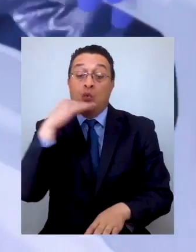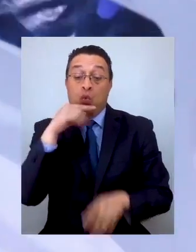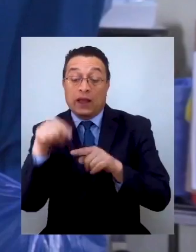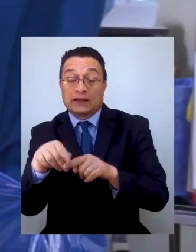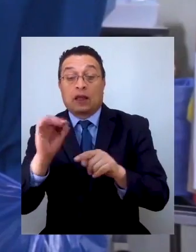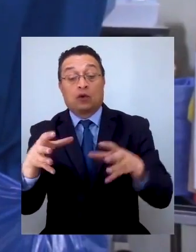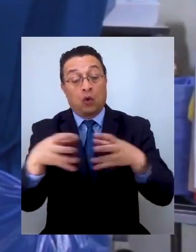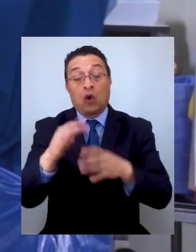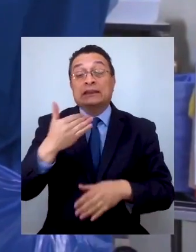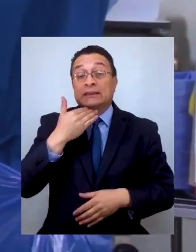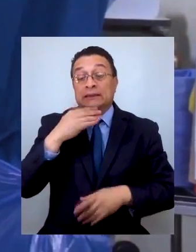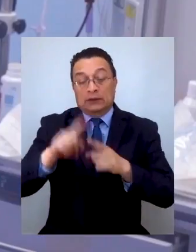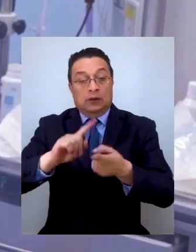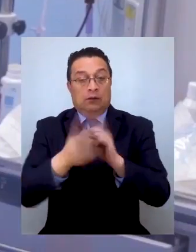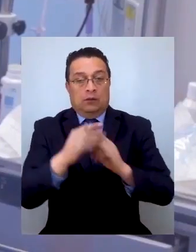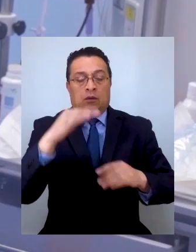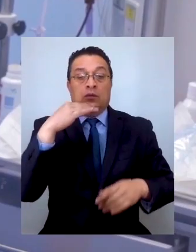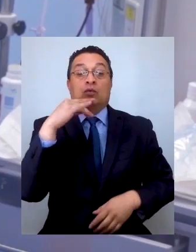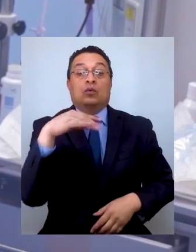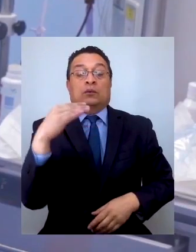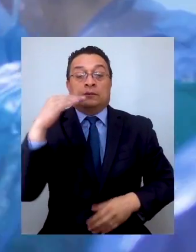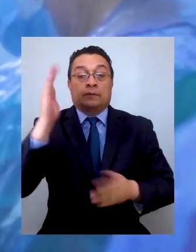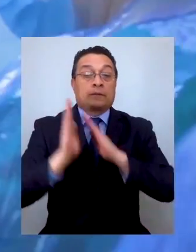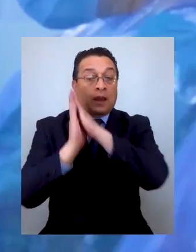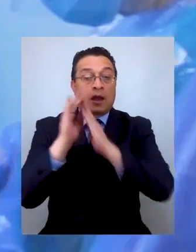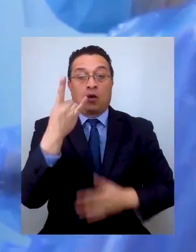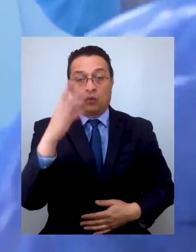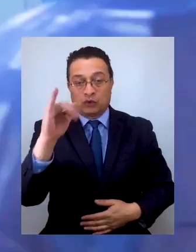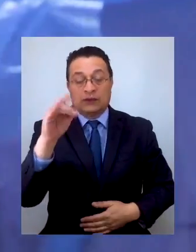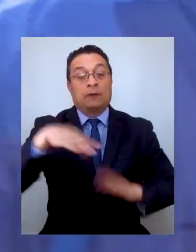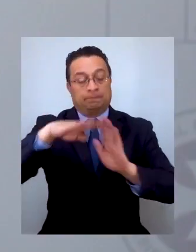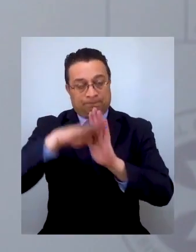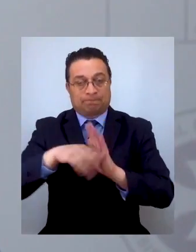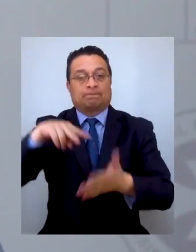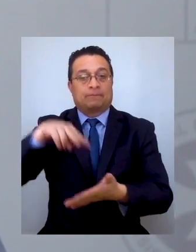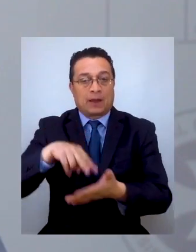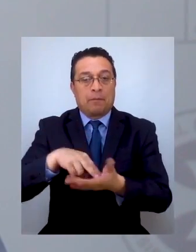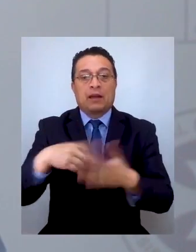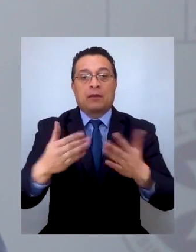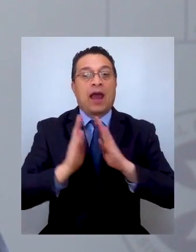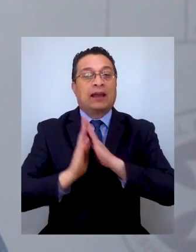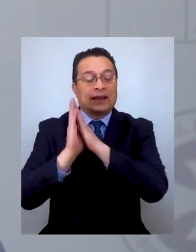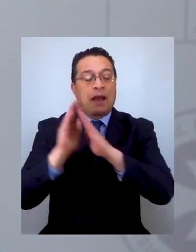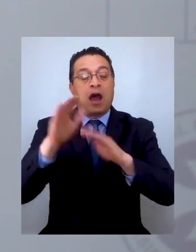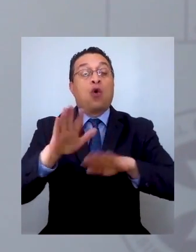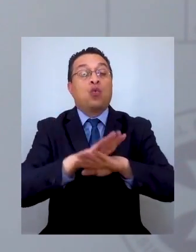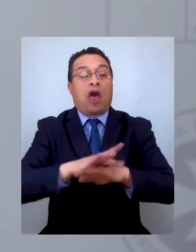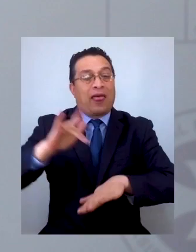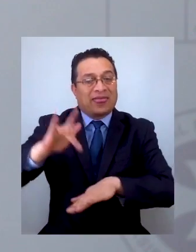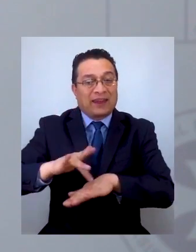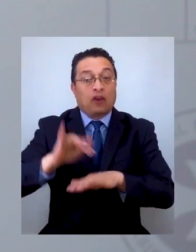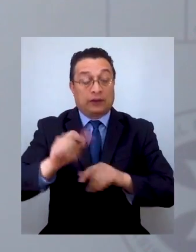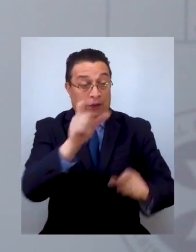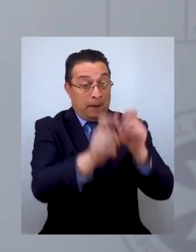la urgencia o una unidad de menor complejidad a una cama crítica. Esta medida disminuyó los tiempos de espera de pacientes por una cama de cuidados